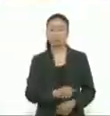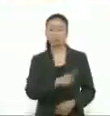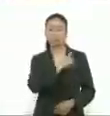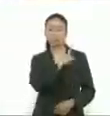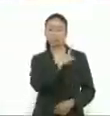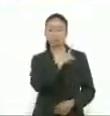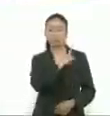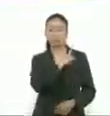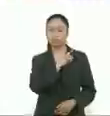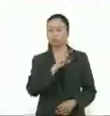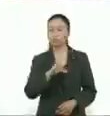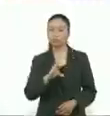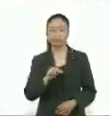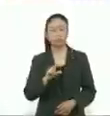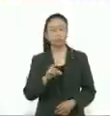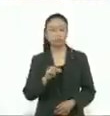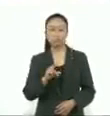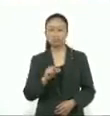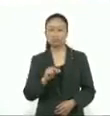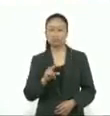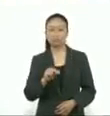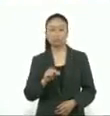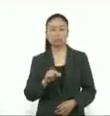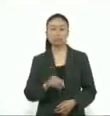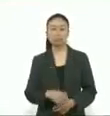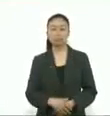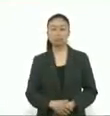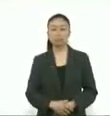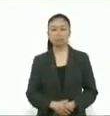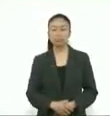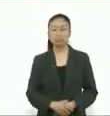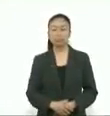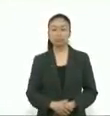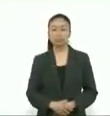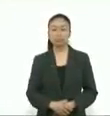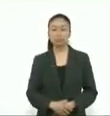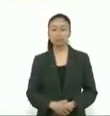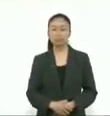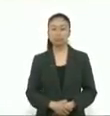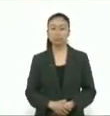No estás solo, no estás solo.